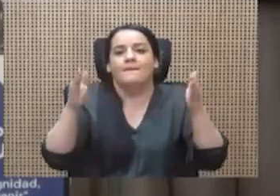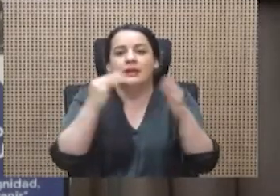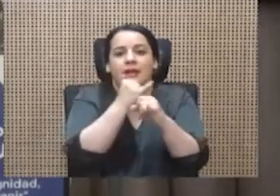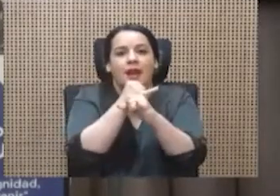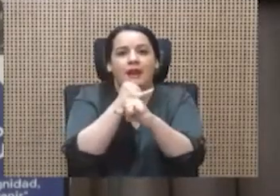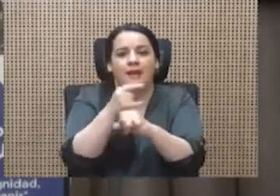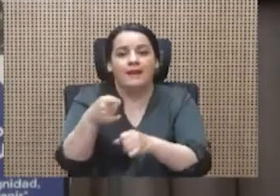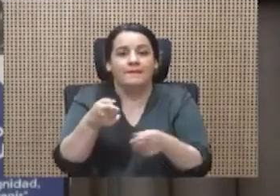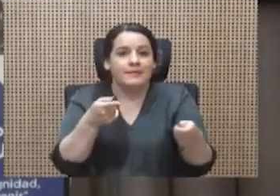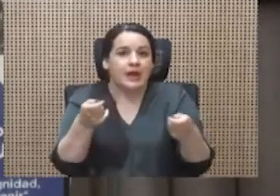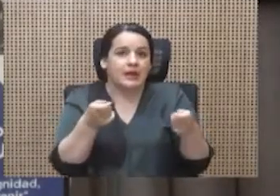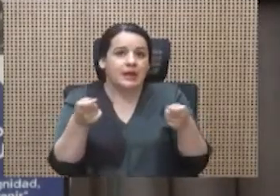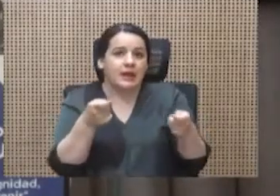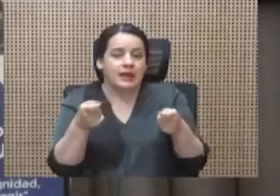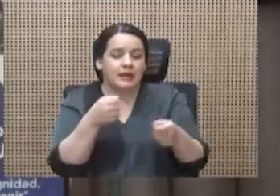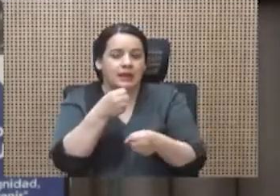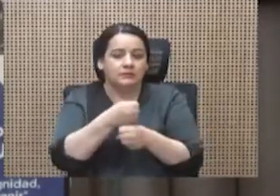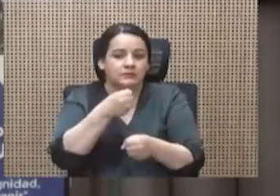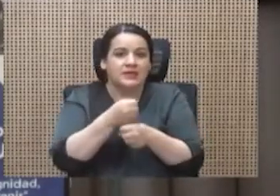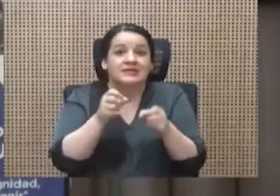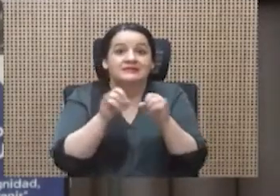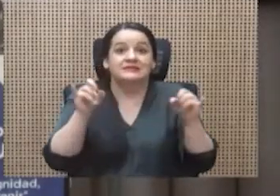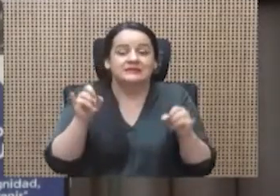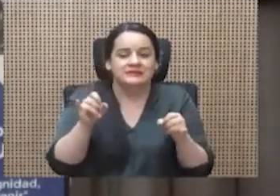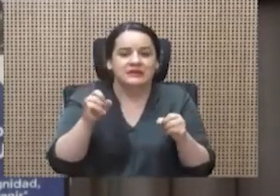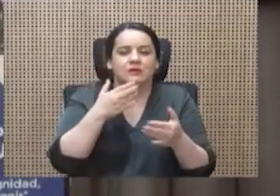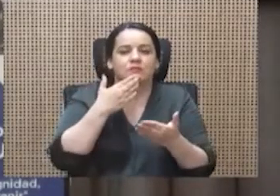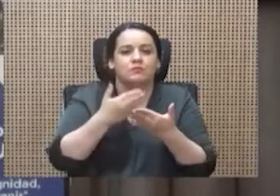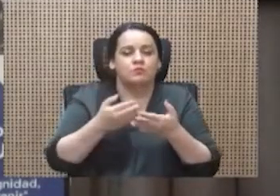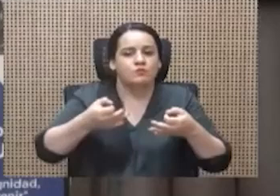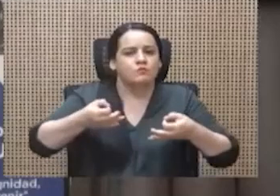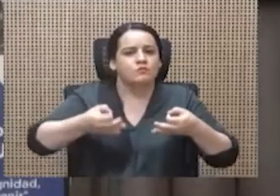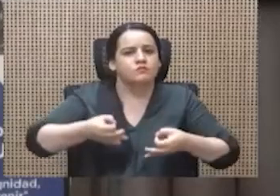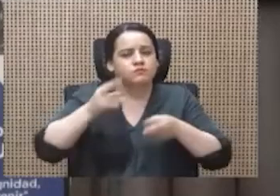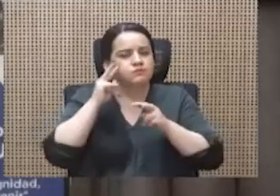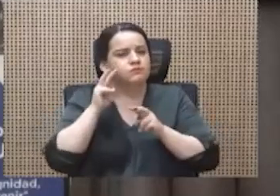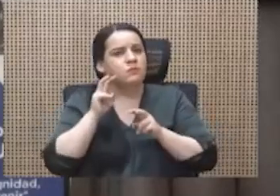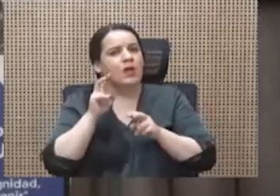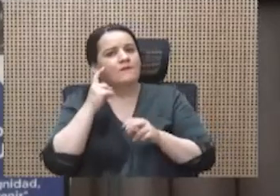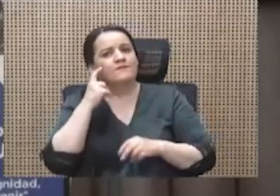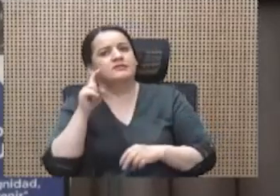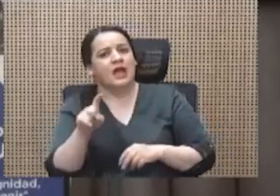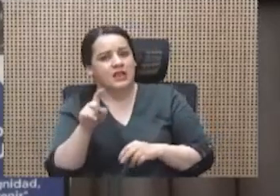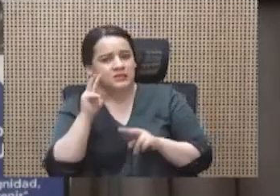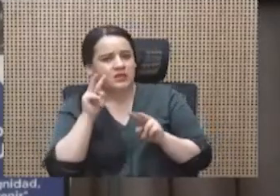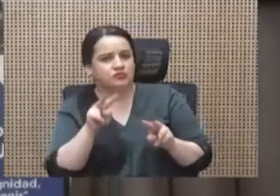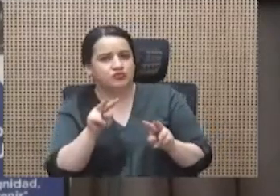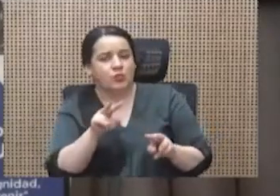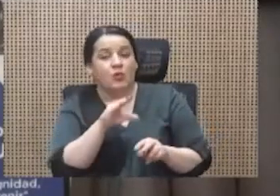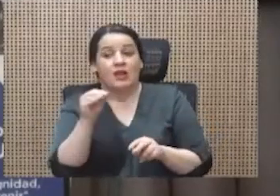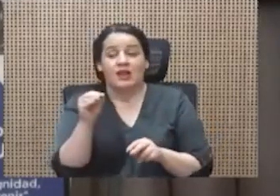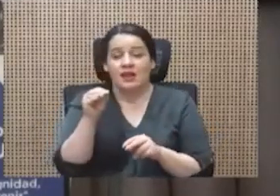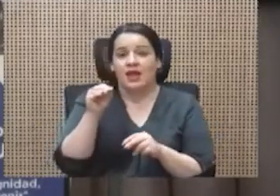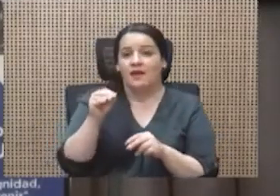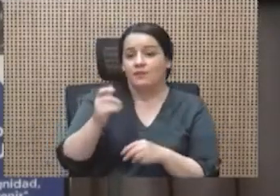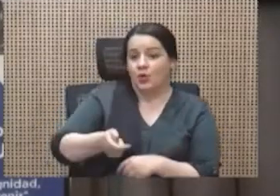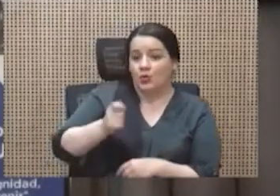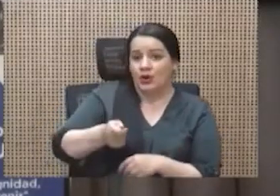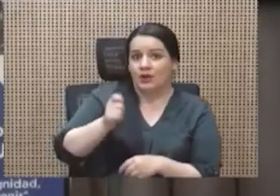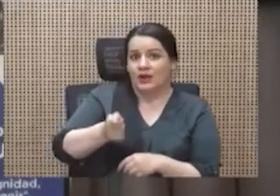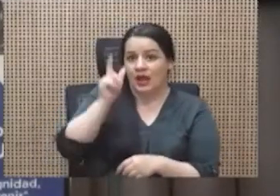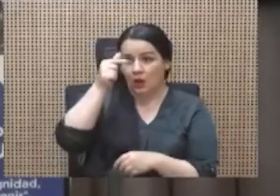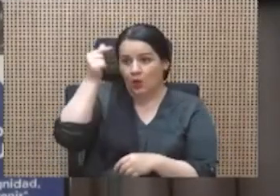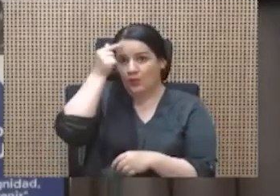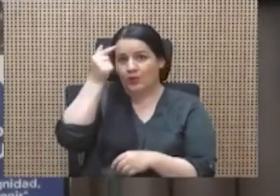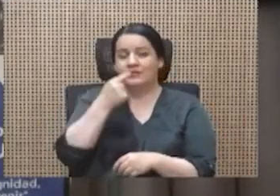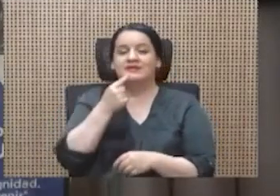maneje la gestión sin una efectiva fiscalización. La Procuraduría General de la República ha manifestado que significa que se está en